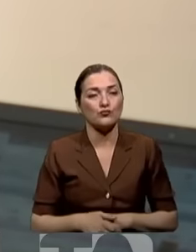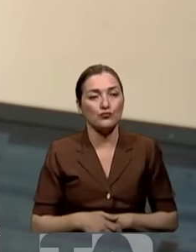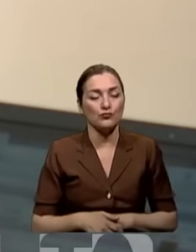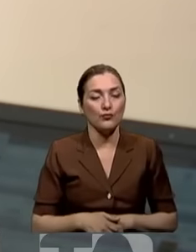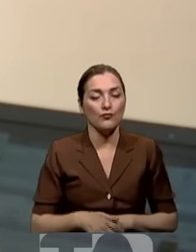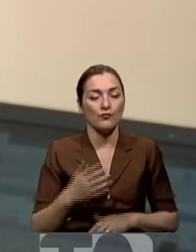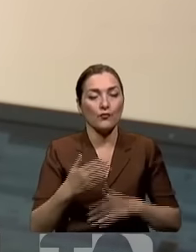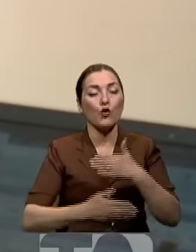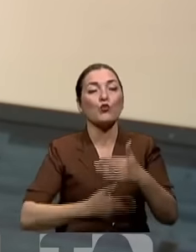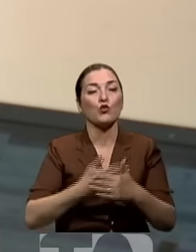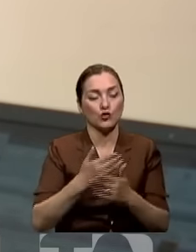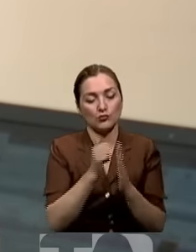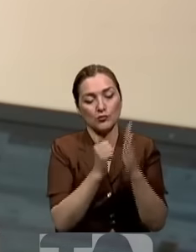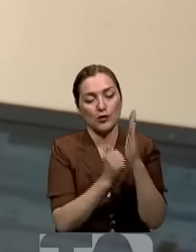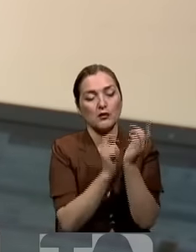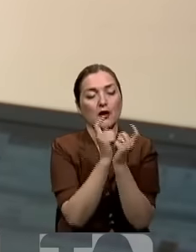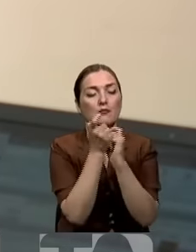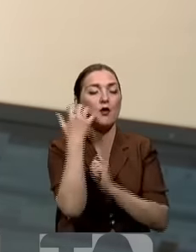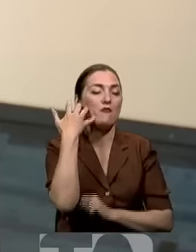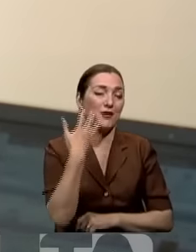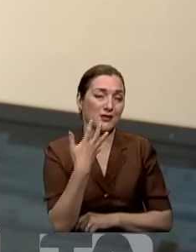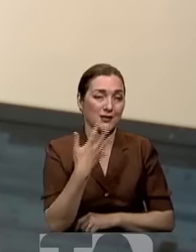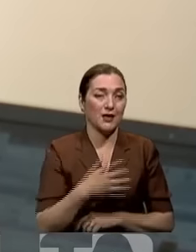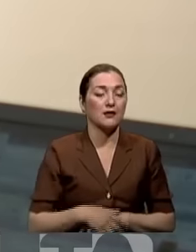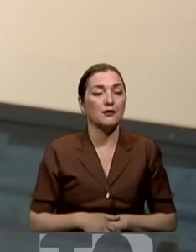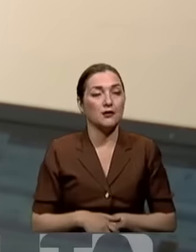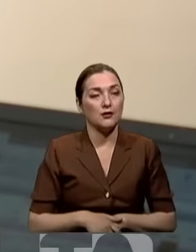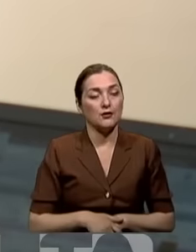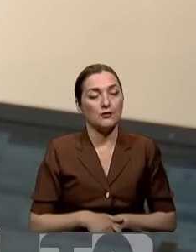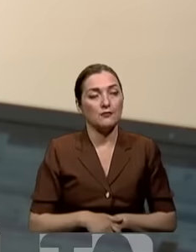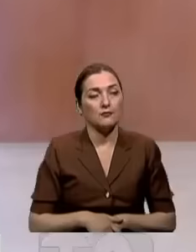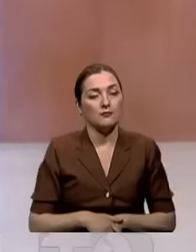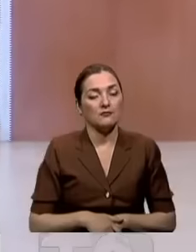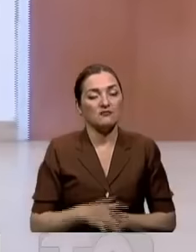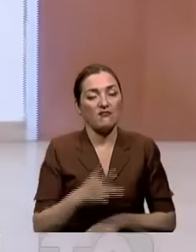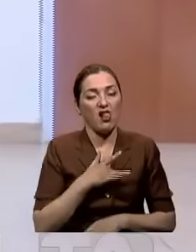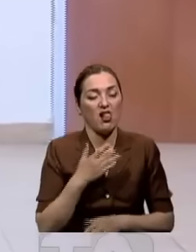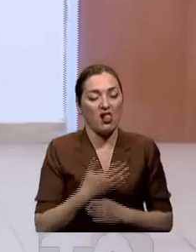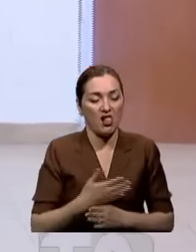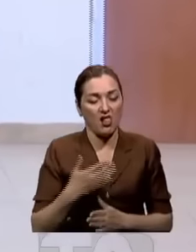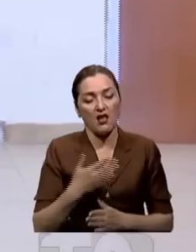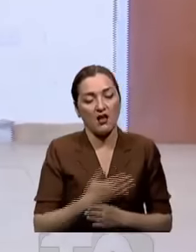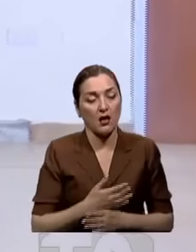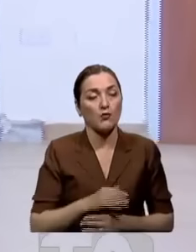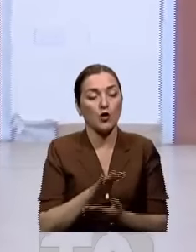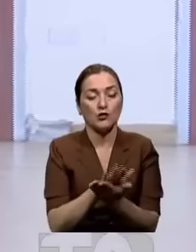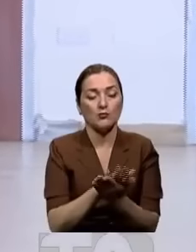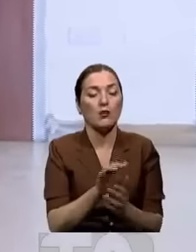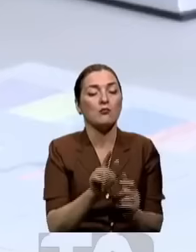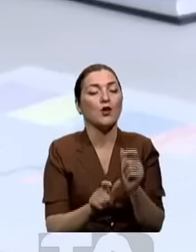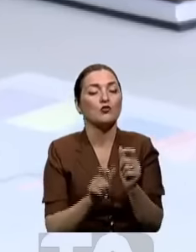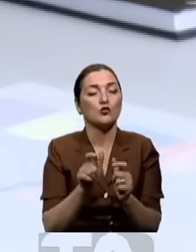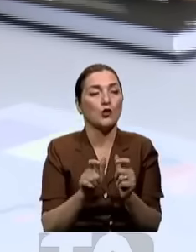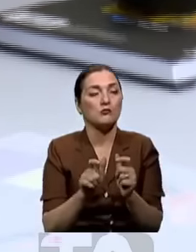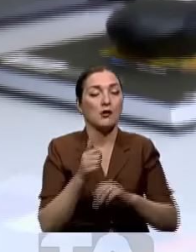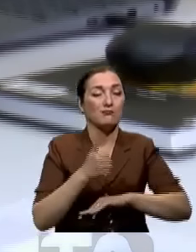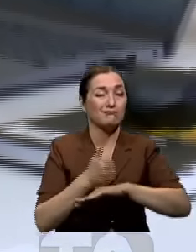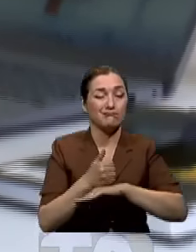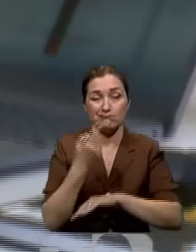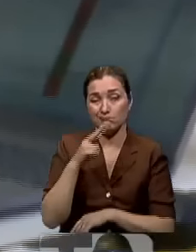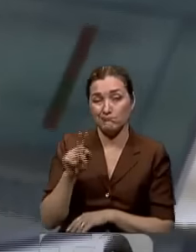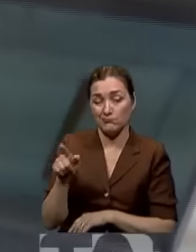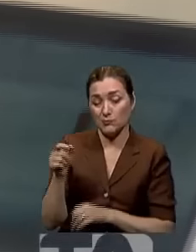en un proceso de reagendamiento para la ciudadanía. Y por supuesto, eso causa molestias. Sin embargo, para tranquilidad de los usuarios, la autoridad